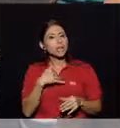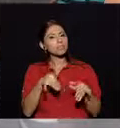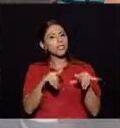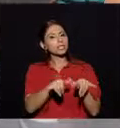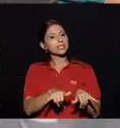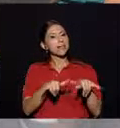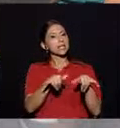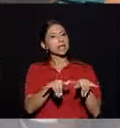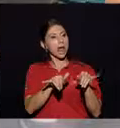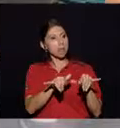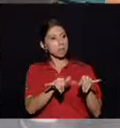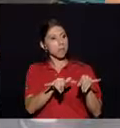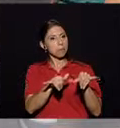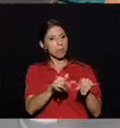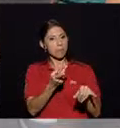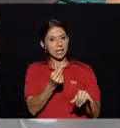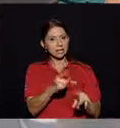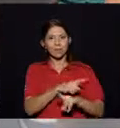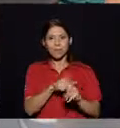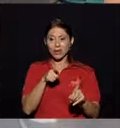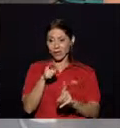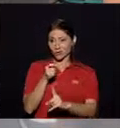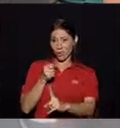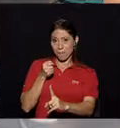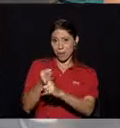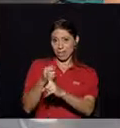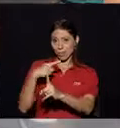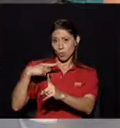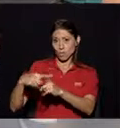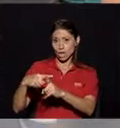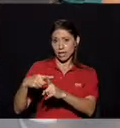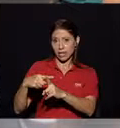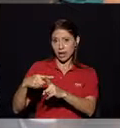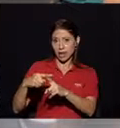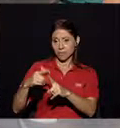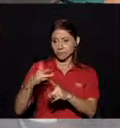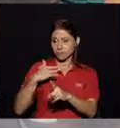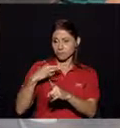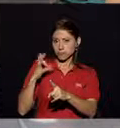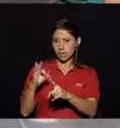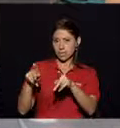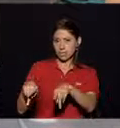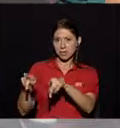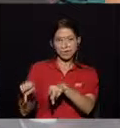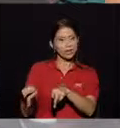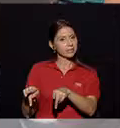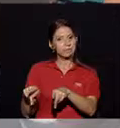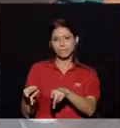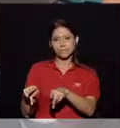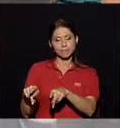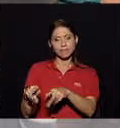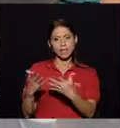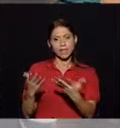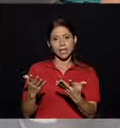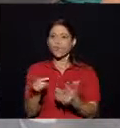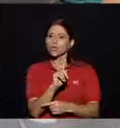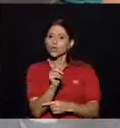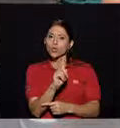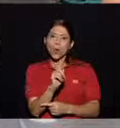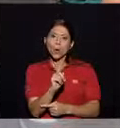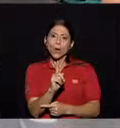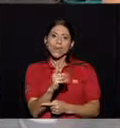Tenemos una estabilidad de precios, pero tampoco está impactando de manera positiva el bienestar de las personas, no está